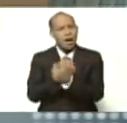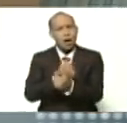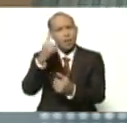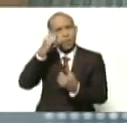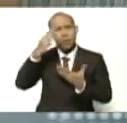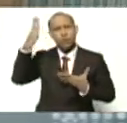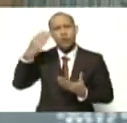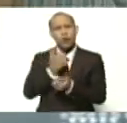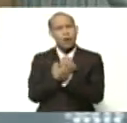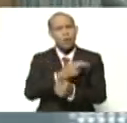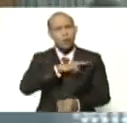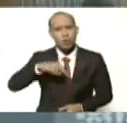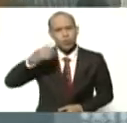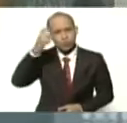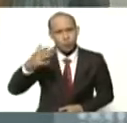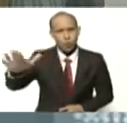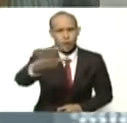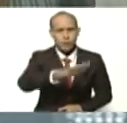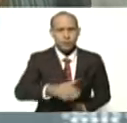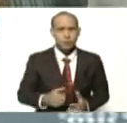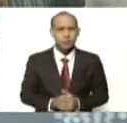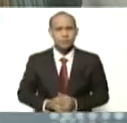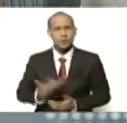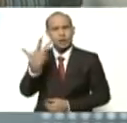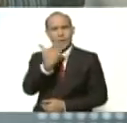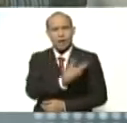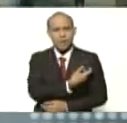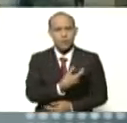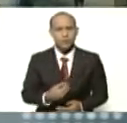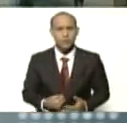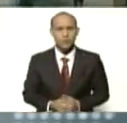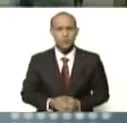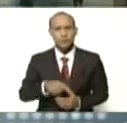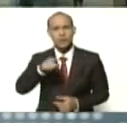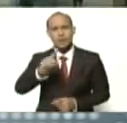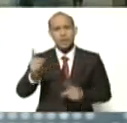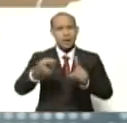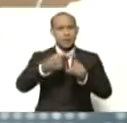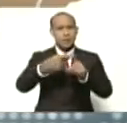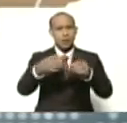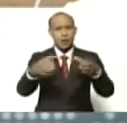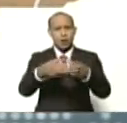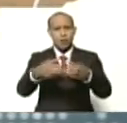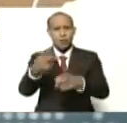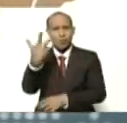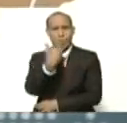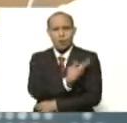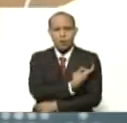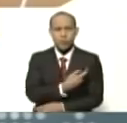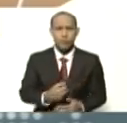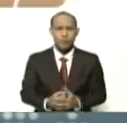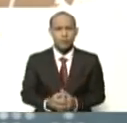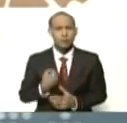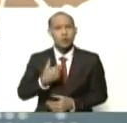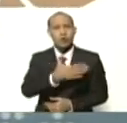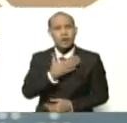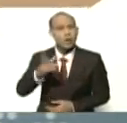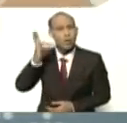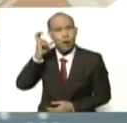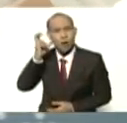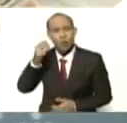a nuestro pueblo la vacuna esta primera generación de vacunas quiero que me escuchen